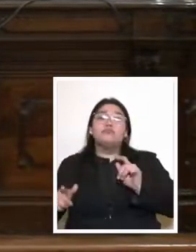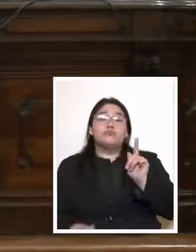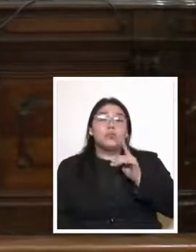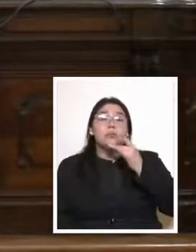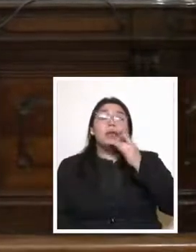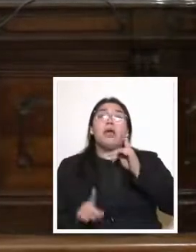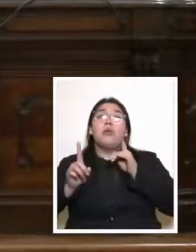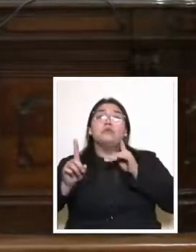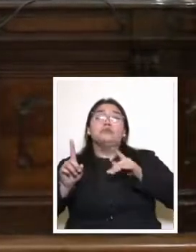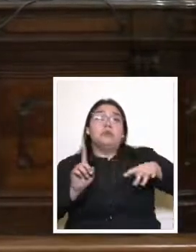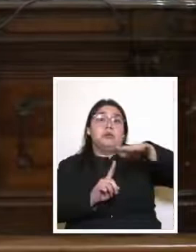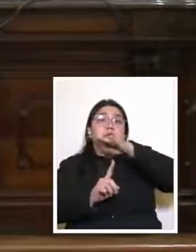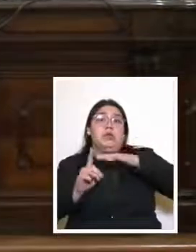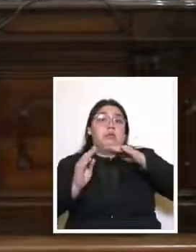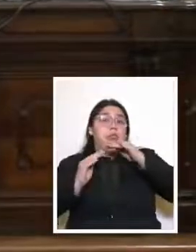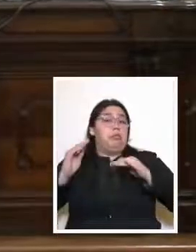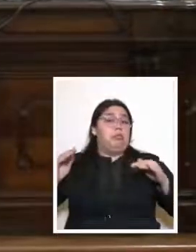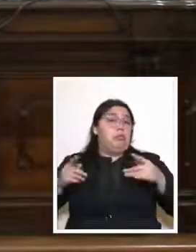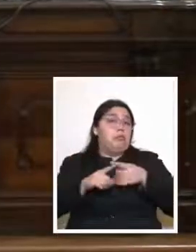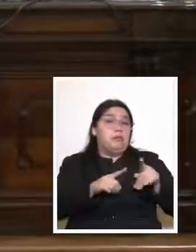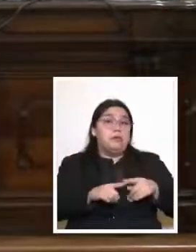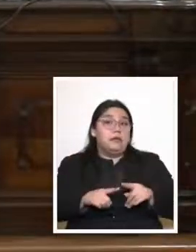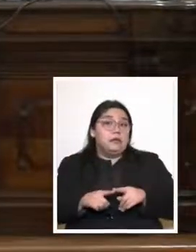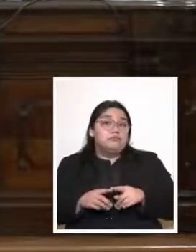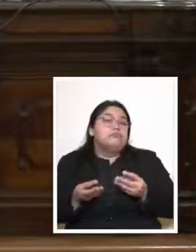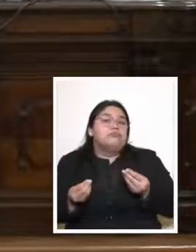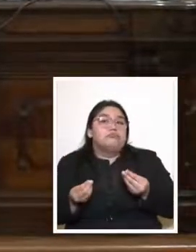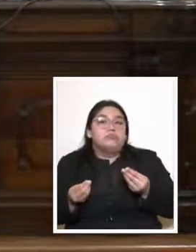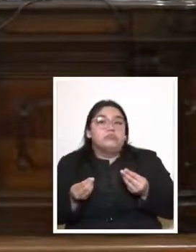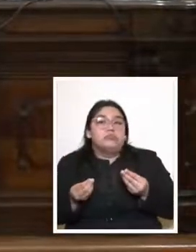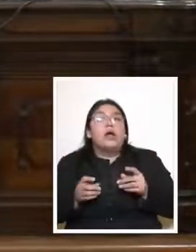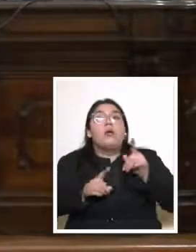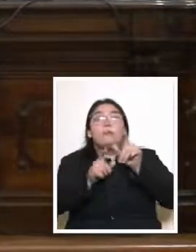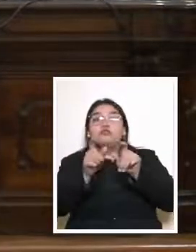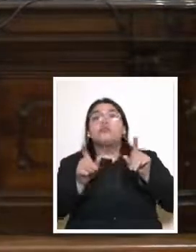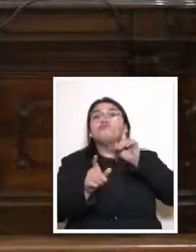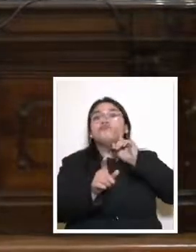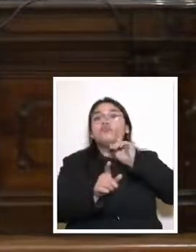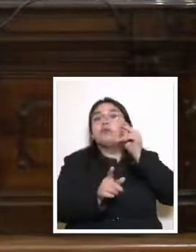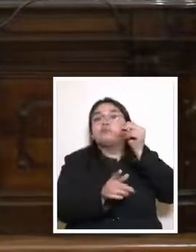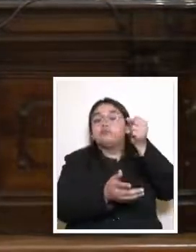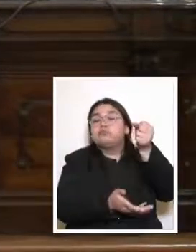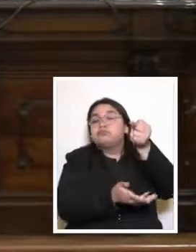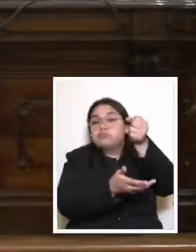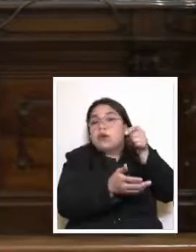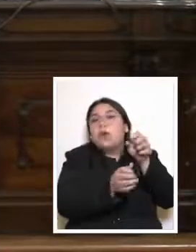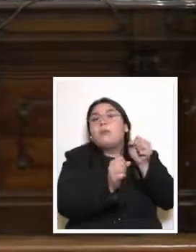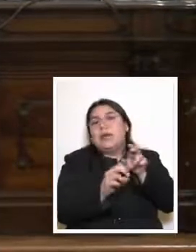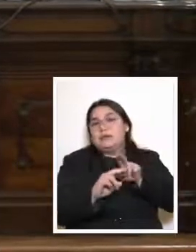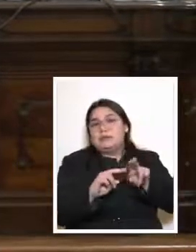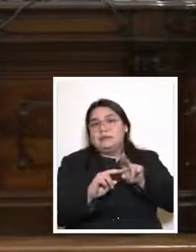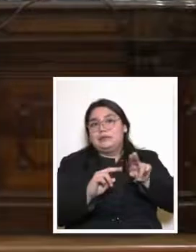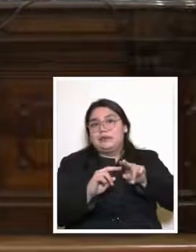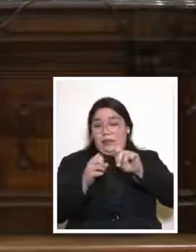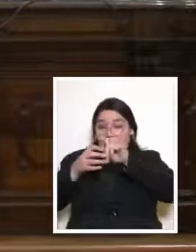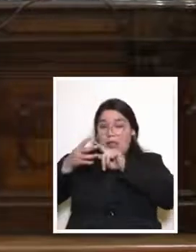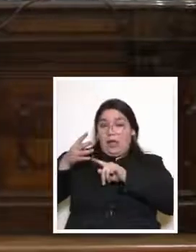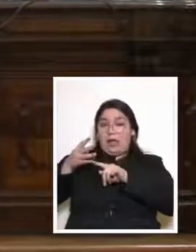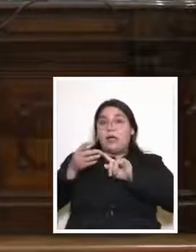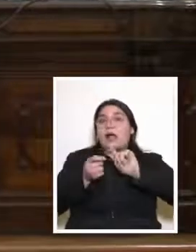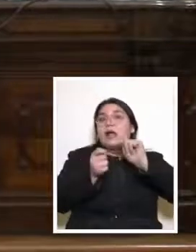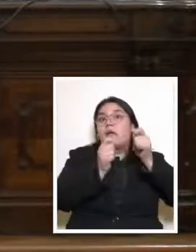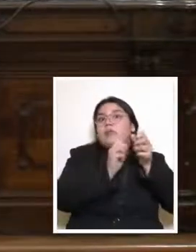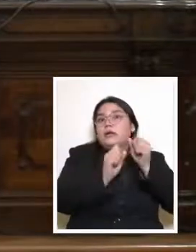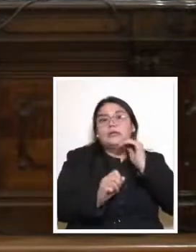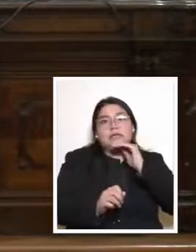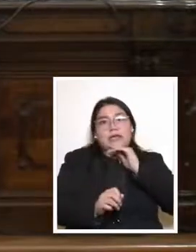mismas condiciones. Evidentemente, los que vayan a contar con mayor cantidad de recursos van a poder implementar este tipo de cambios de manera mucho más rápida y